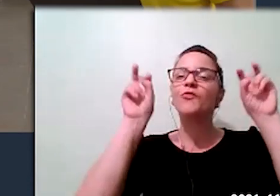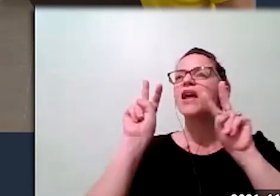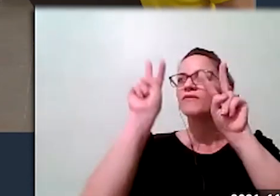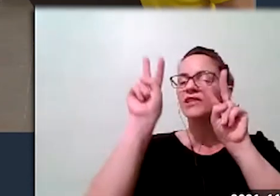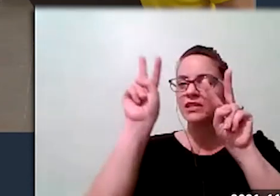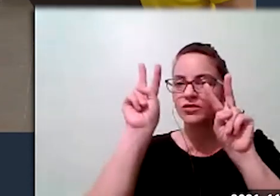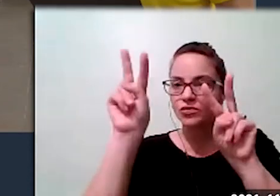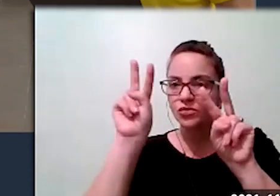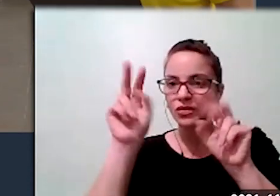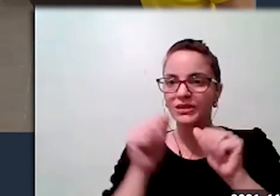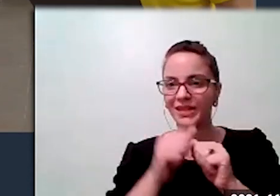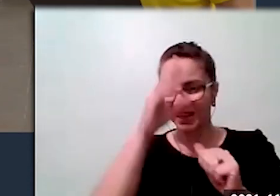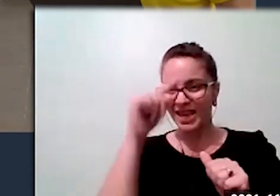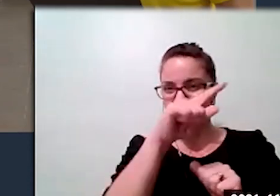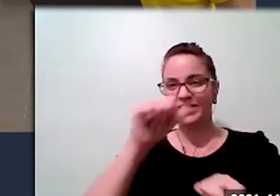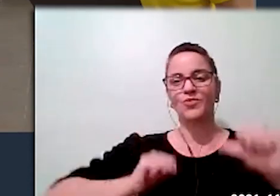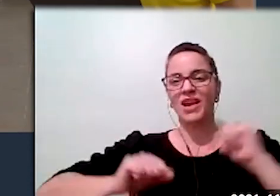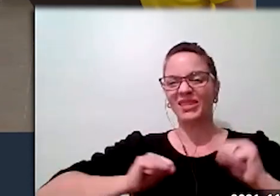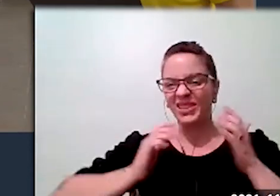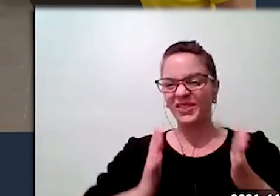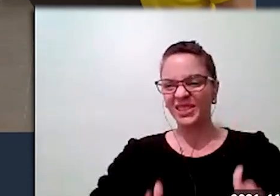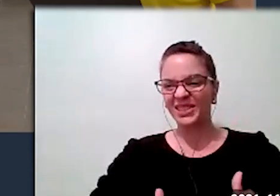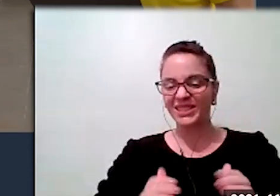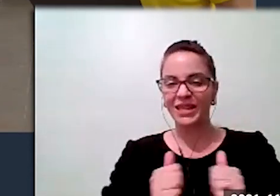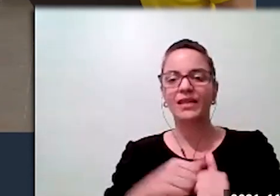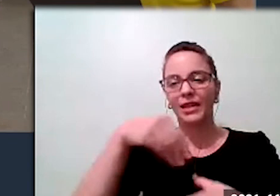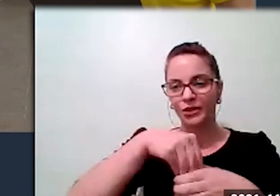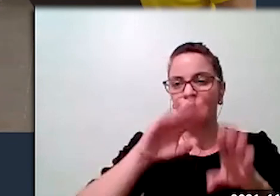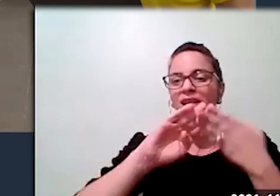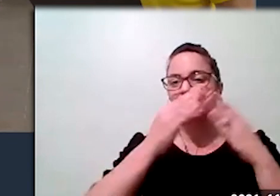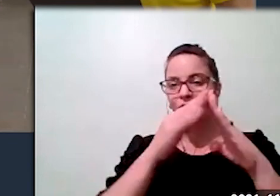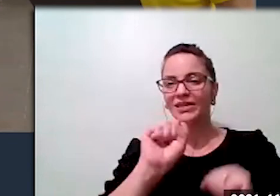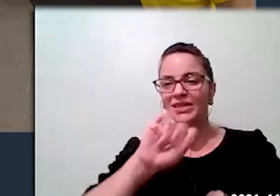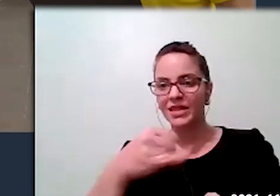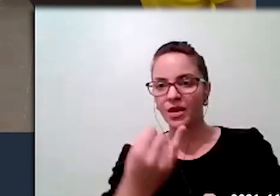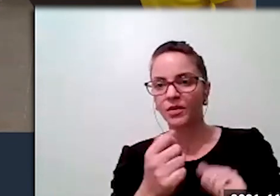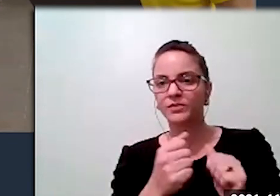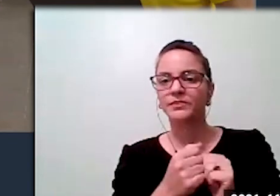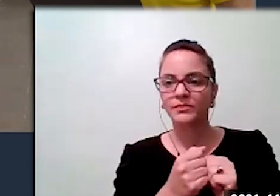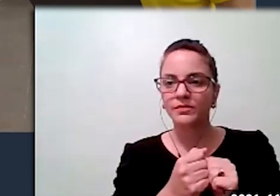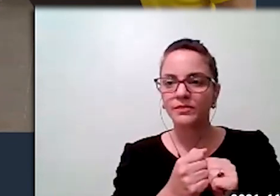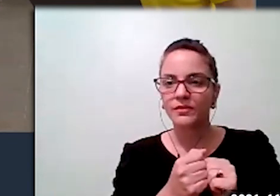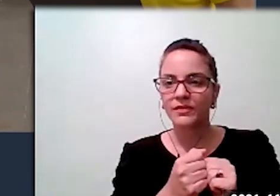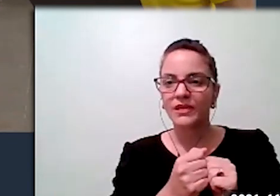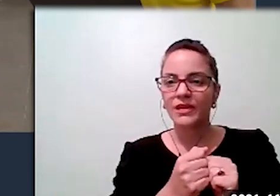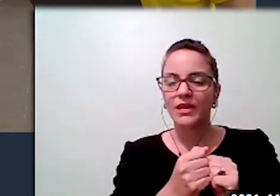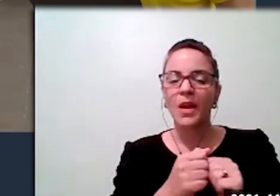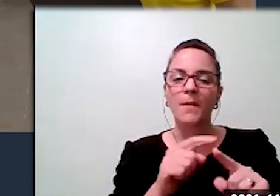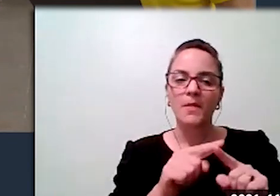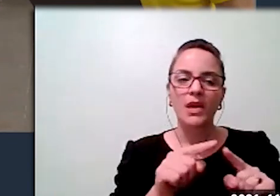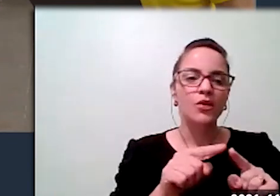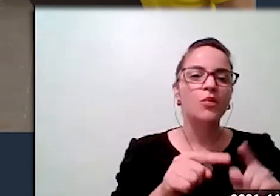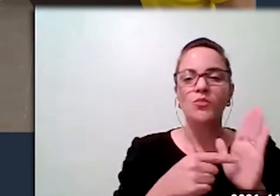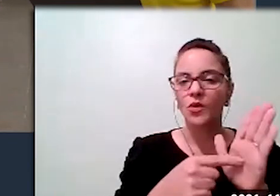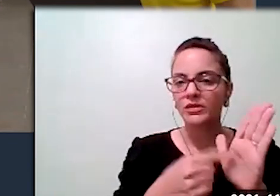alquimista medieval, esta ciudad de San Juan, naciendo en 1521